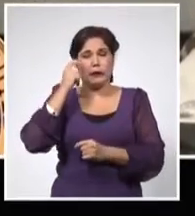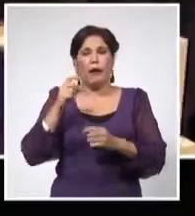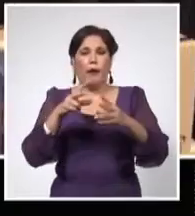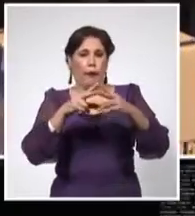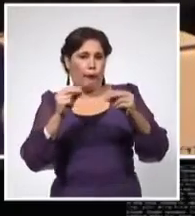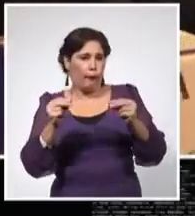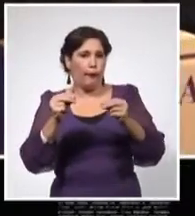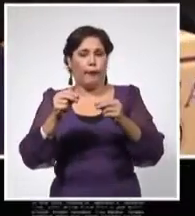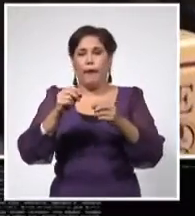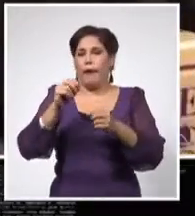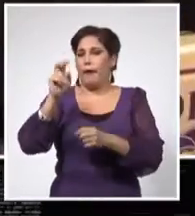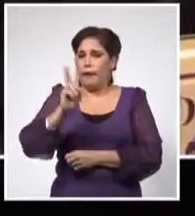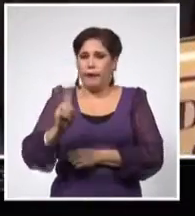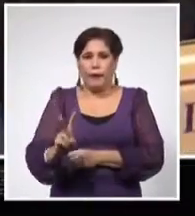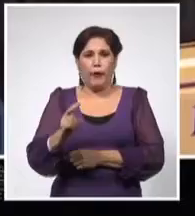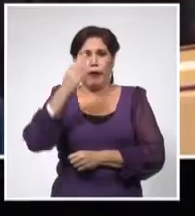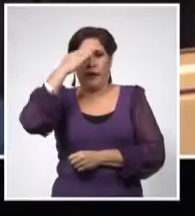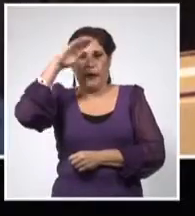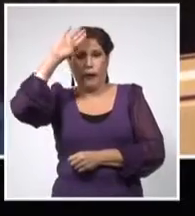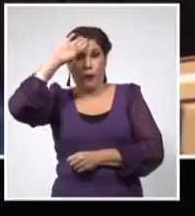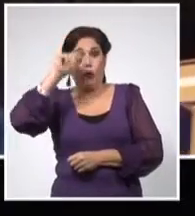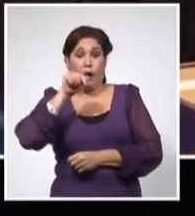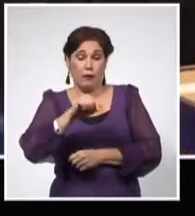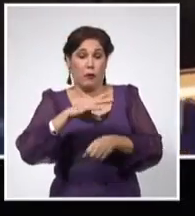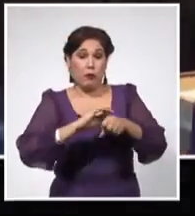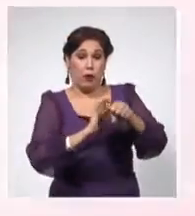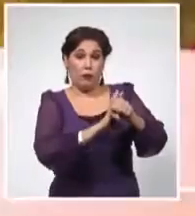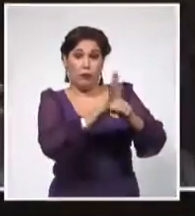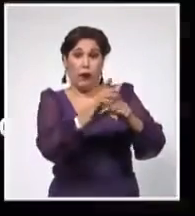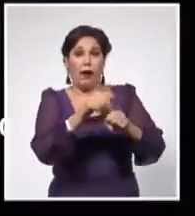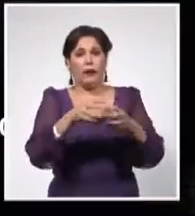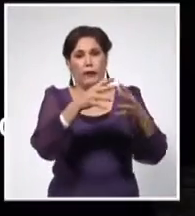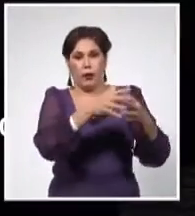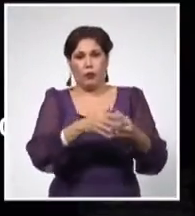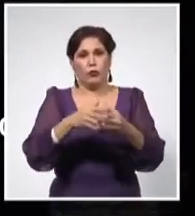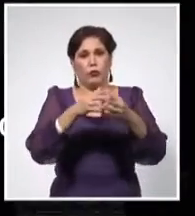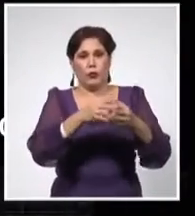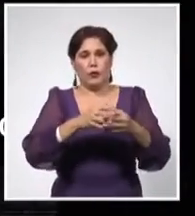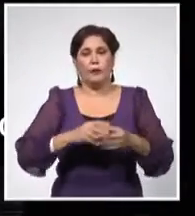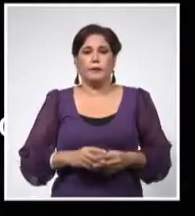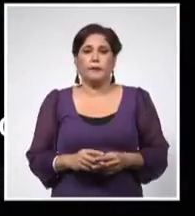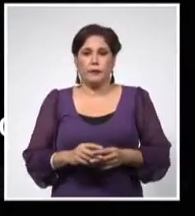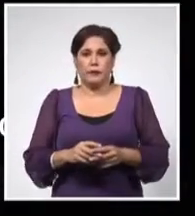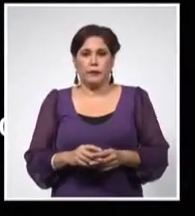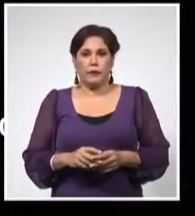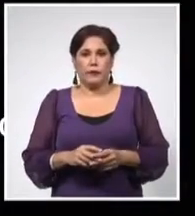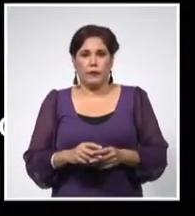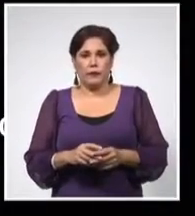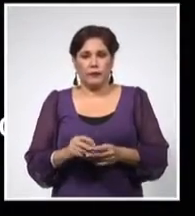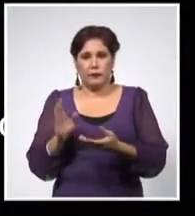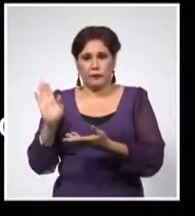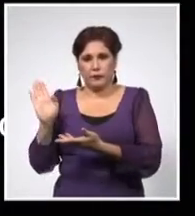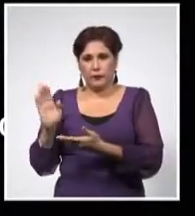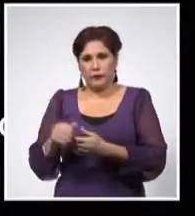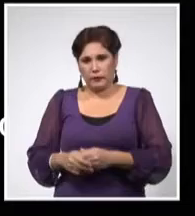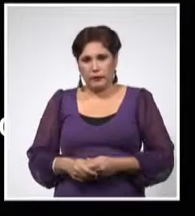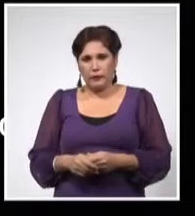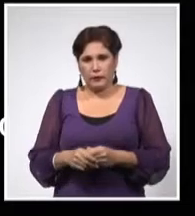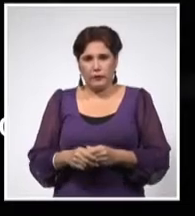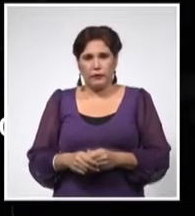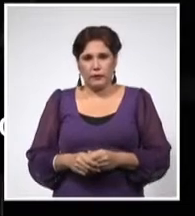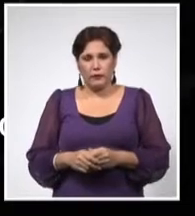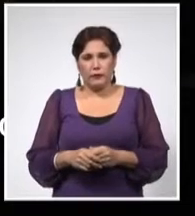4.000 personas, con una avalancha de casos positivos de la COVID-19. And we're going to be fighting for Venezuela. We're going to be